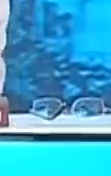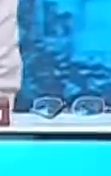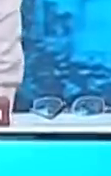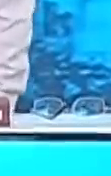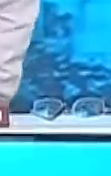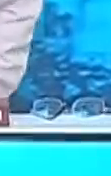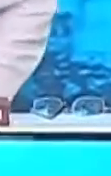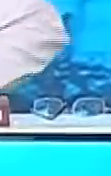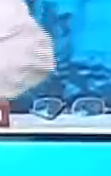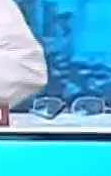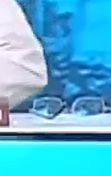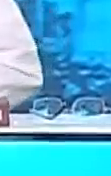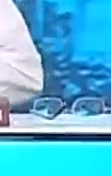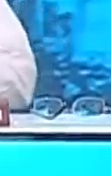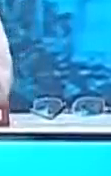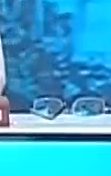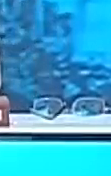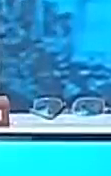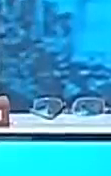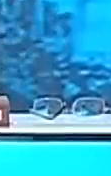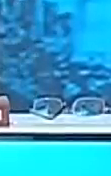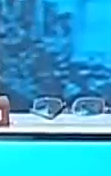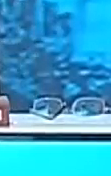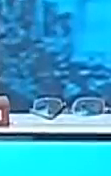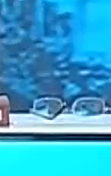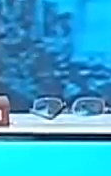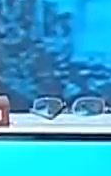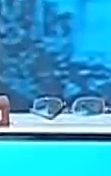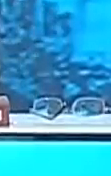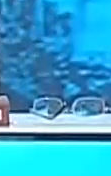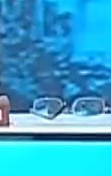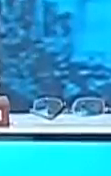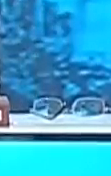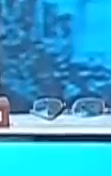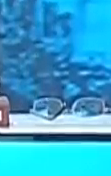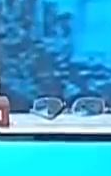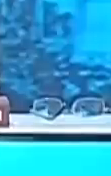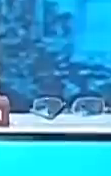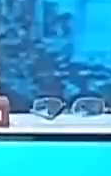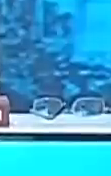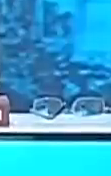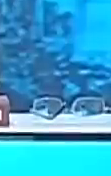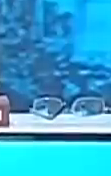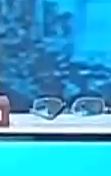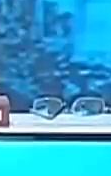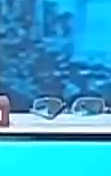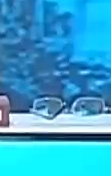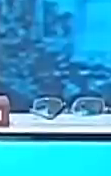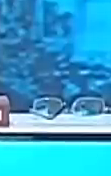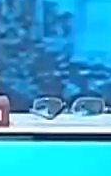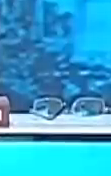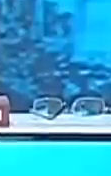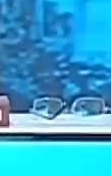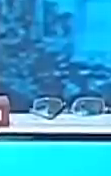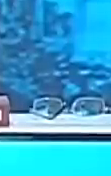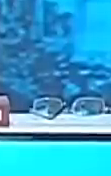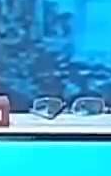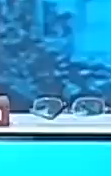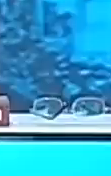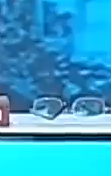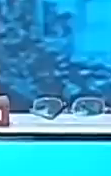otro. Se autoengañan. Que ellos sigan en su autoengaño, en su fracaso. Nosotros